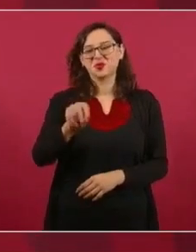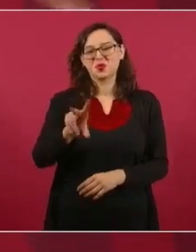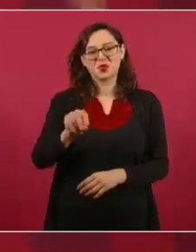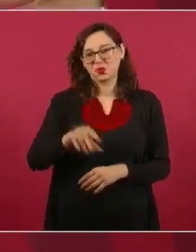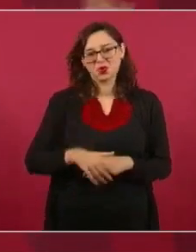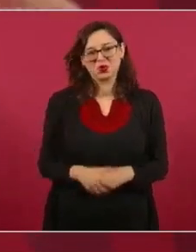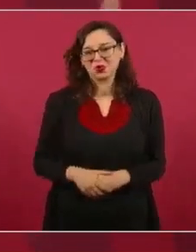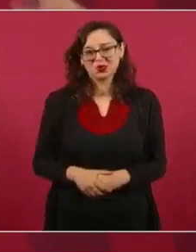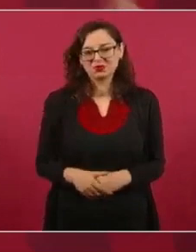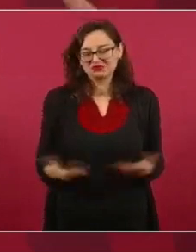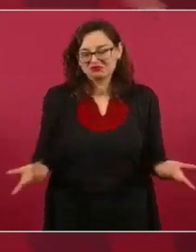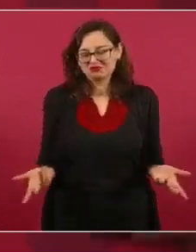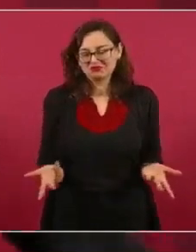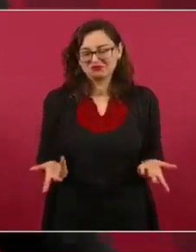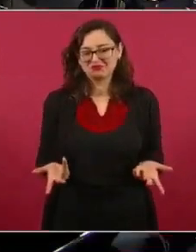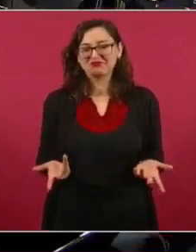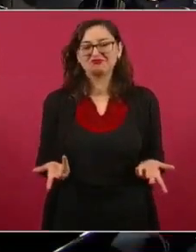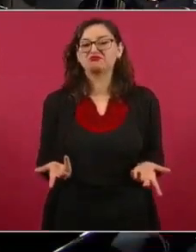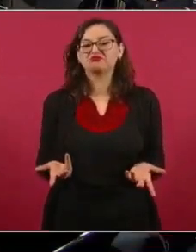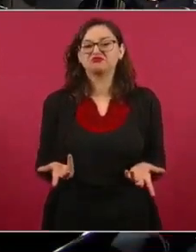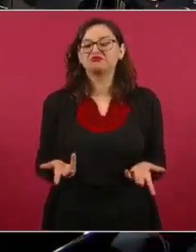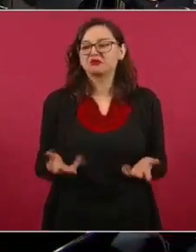Pero hay que